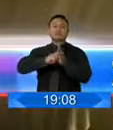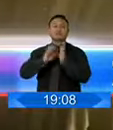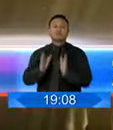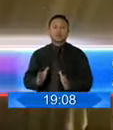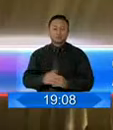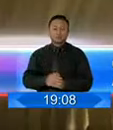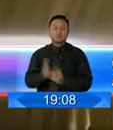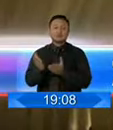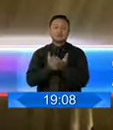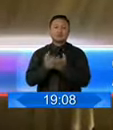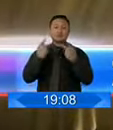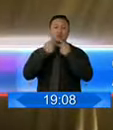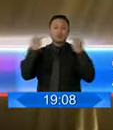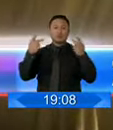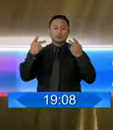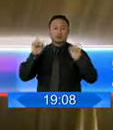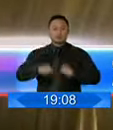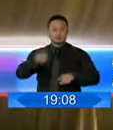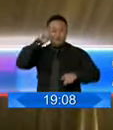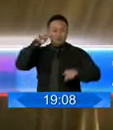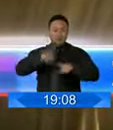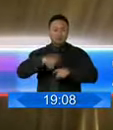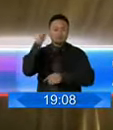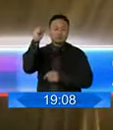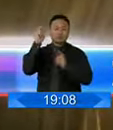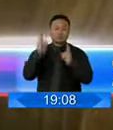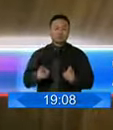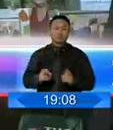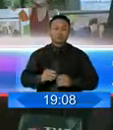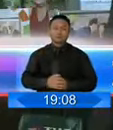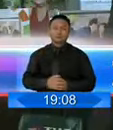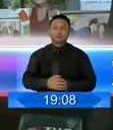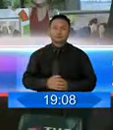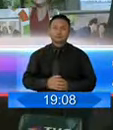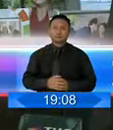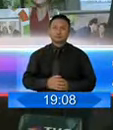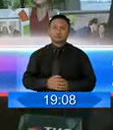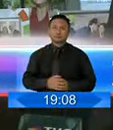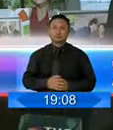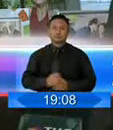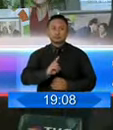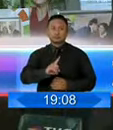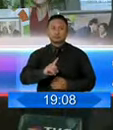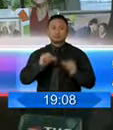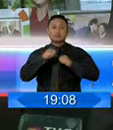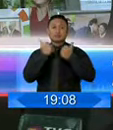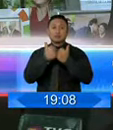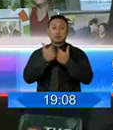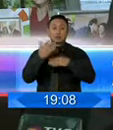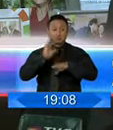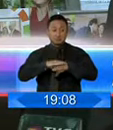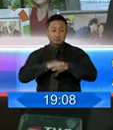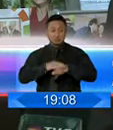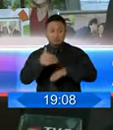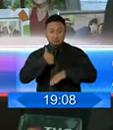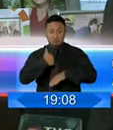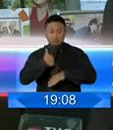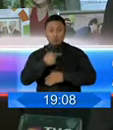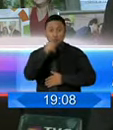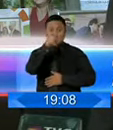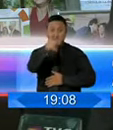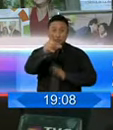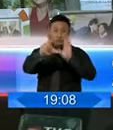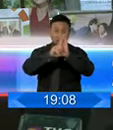del Servicio Público y acuerdos de derechos humanos. A mí me llaman a la Asamblea por cumplir la ley que ustedes